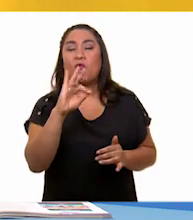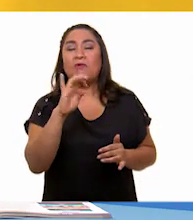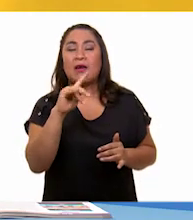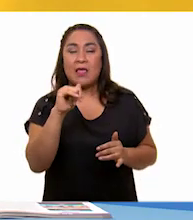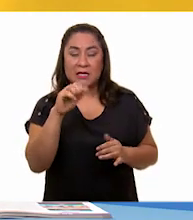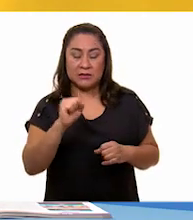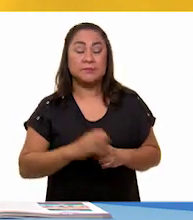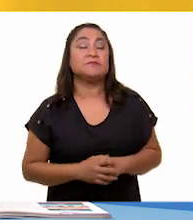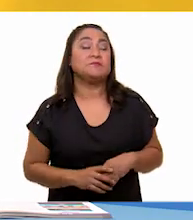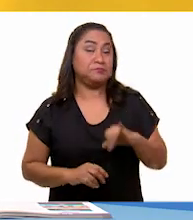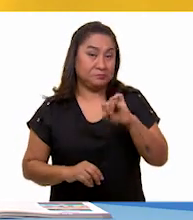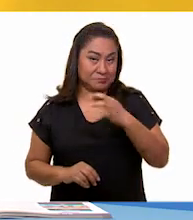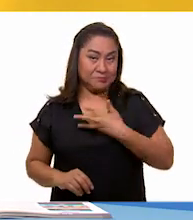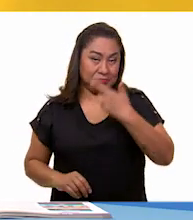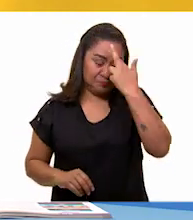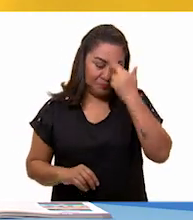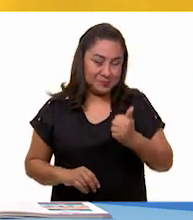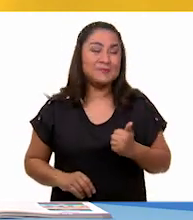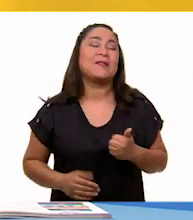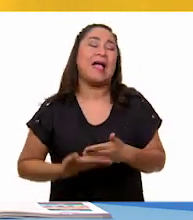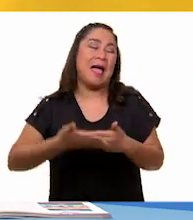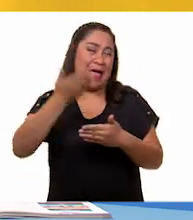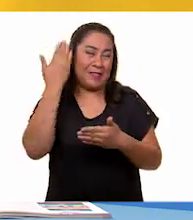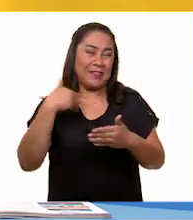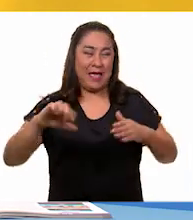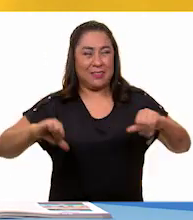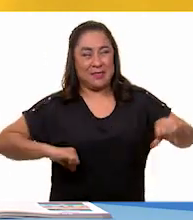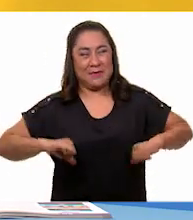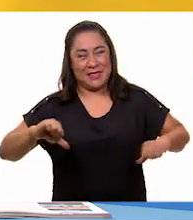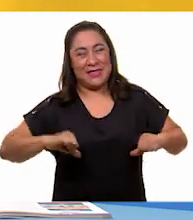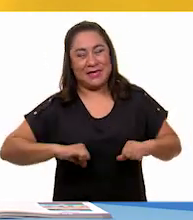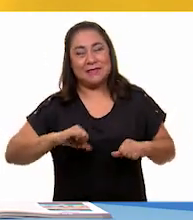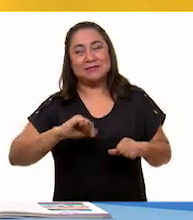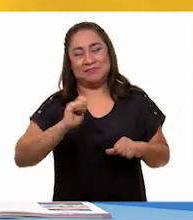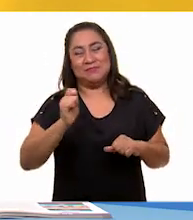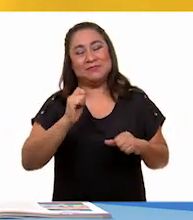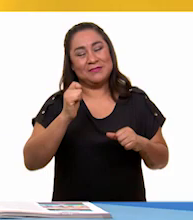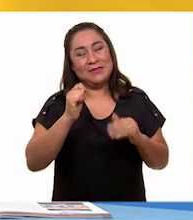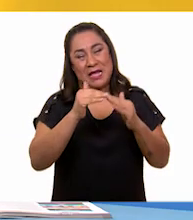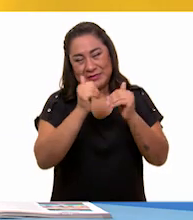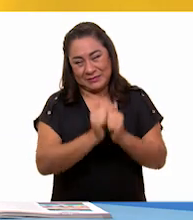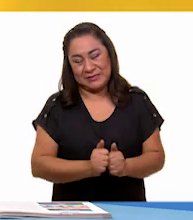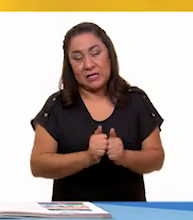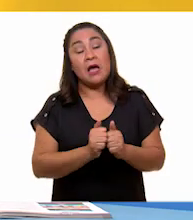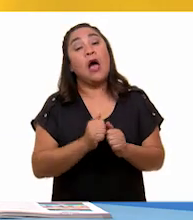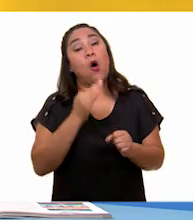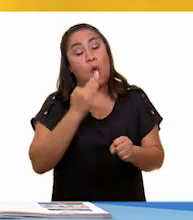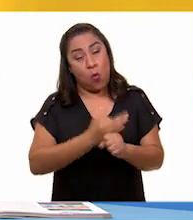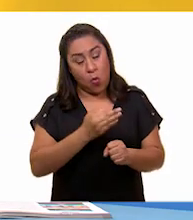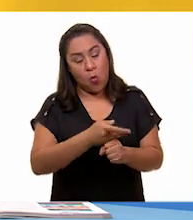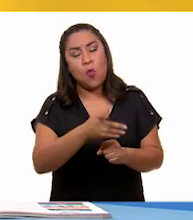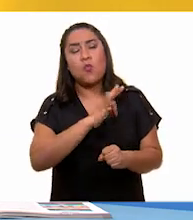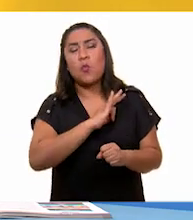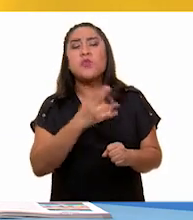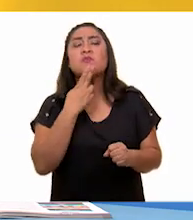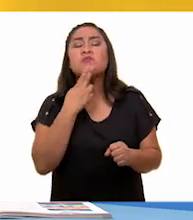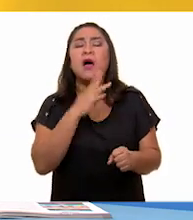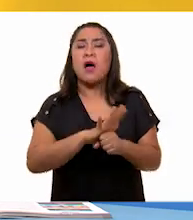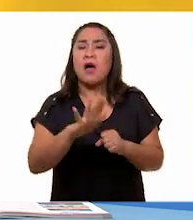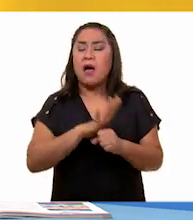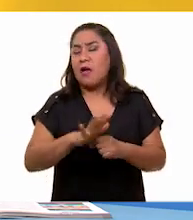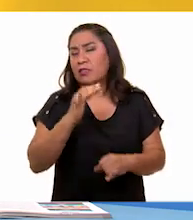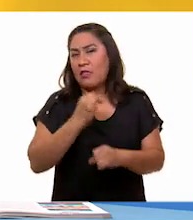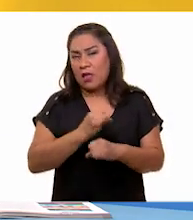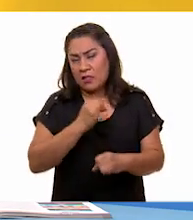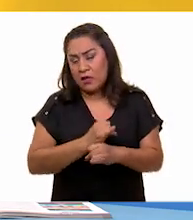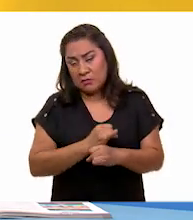cierto. Algunas actividades que realizábamos antes de la pandemia, ahora las podemos solucionar también a través de internet.